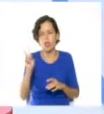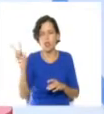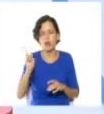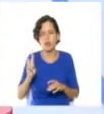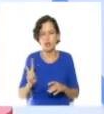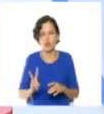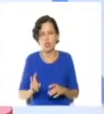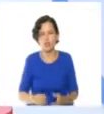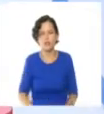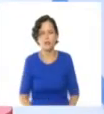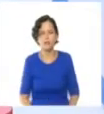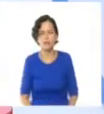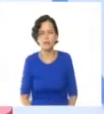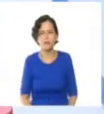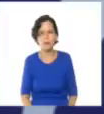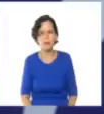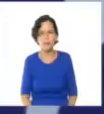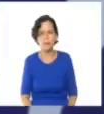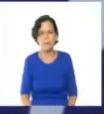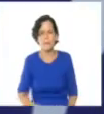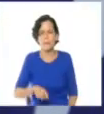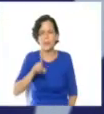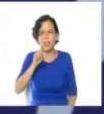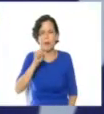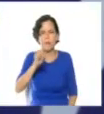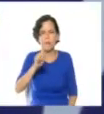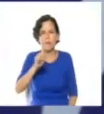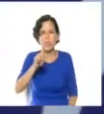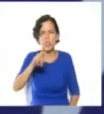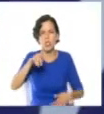de Venezuela, la de